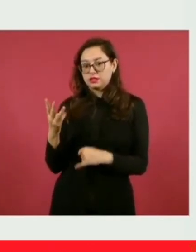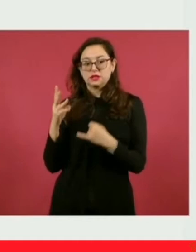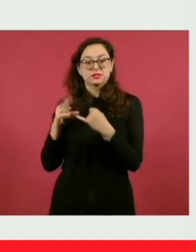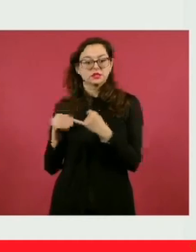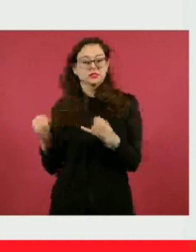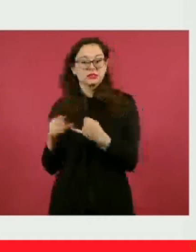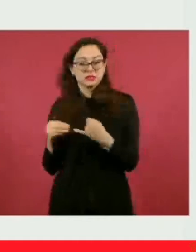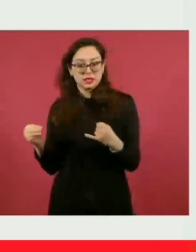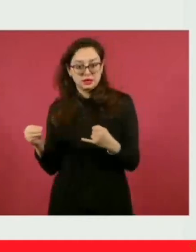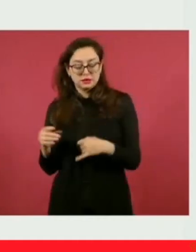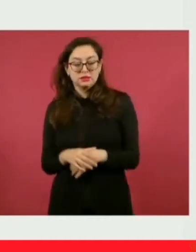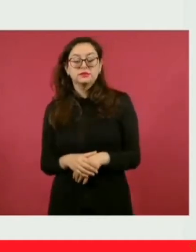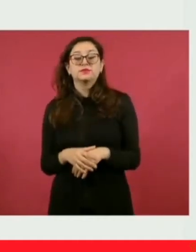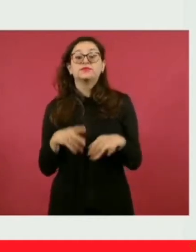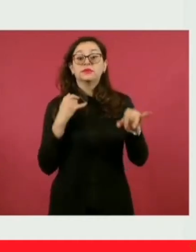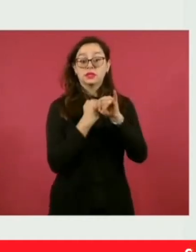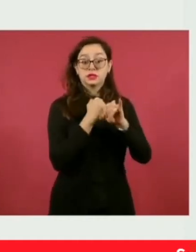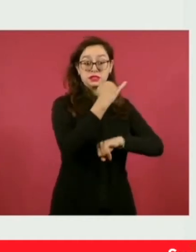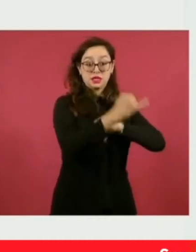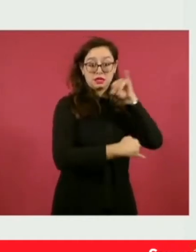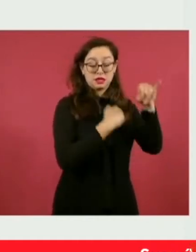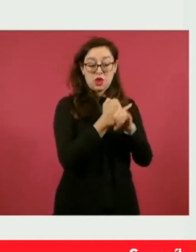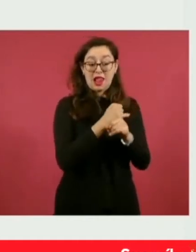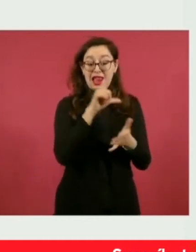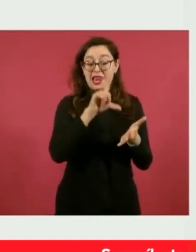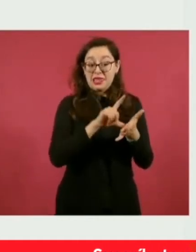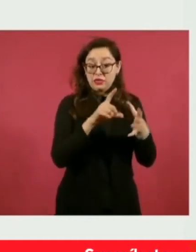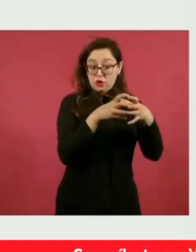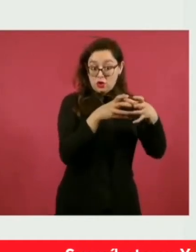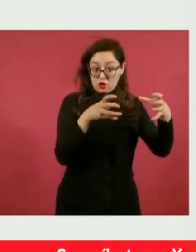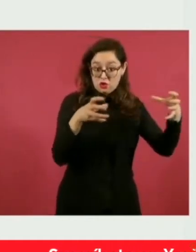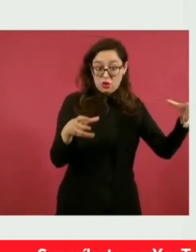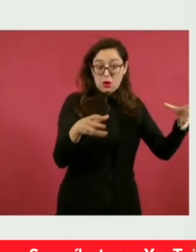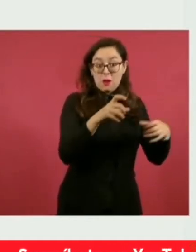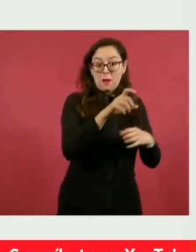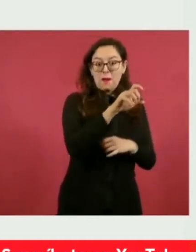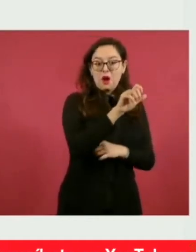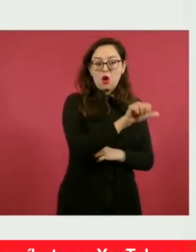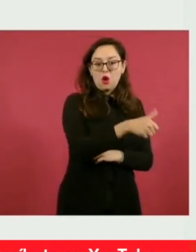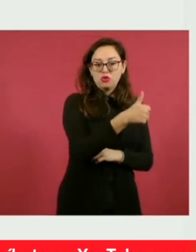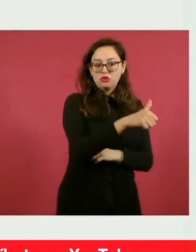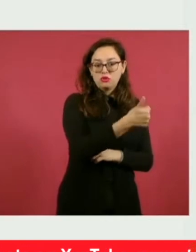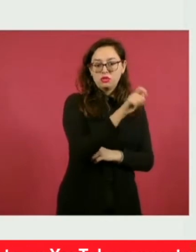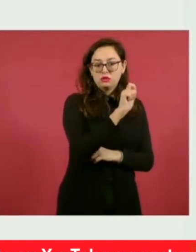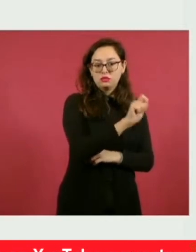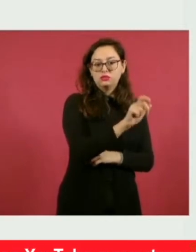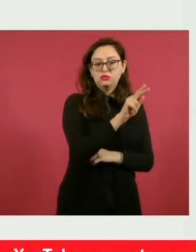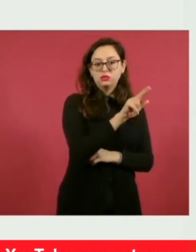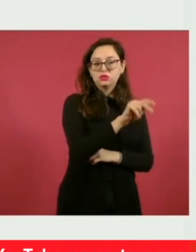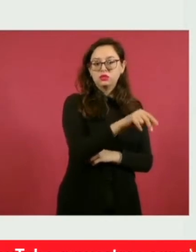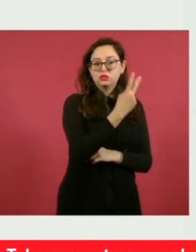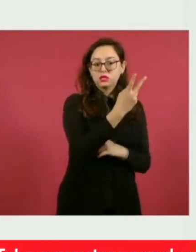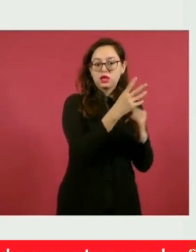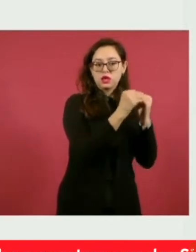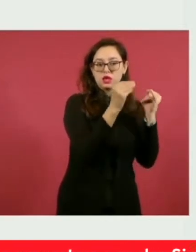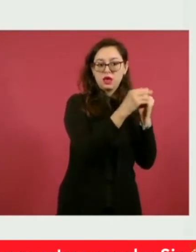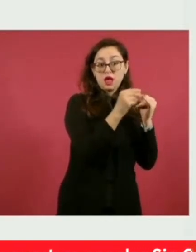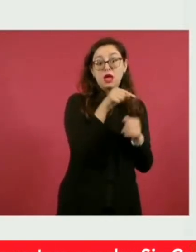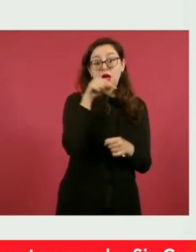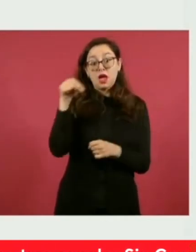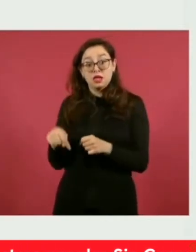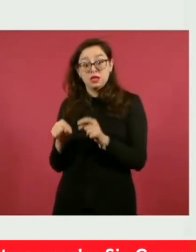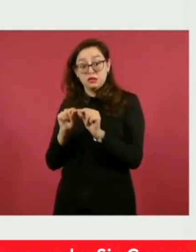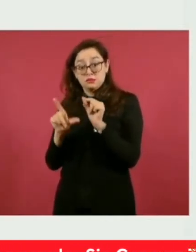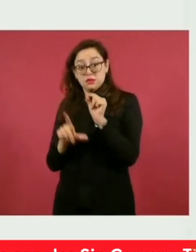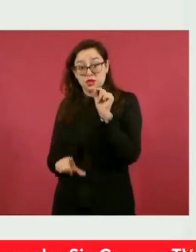referente internacional, el litro en 11 pesos con 82 centavos y en el caso nacional en 10 pesos con